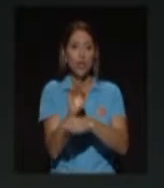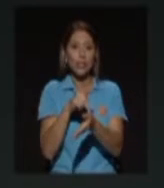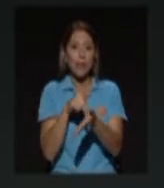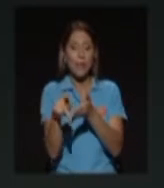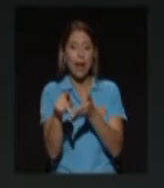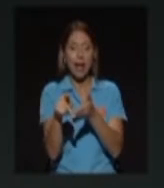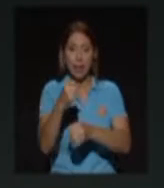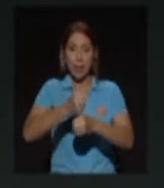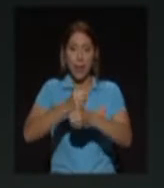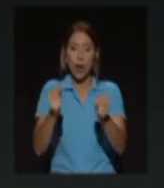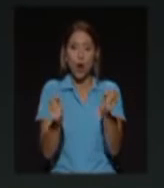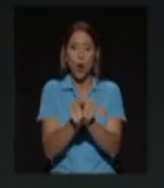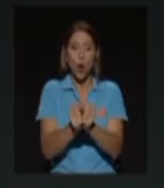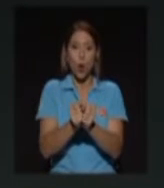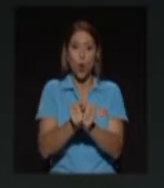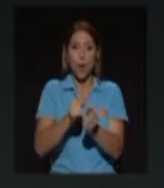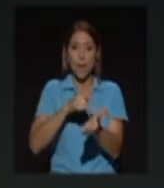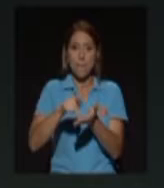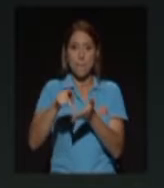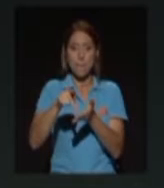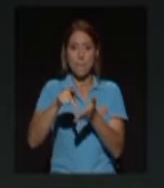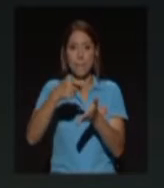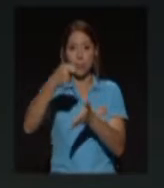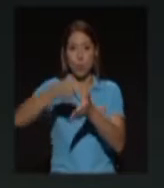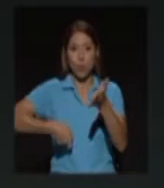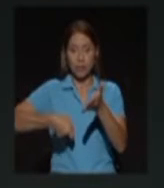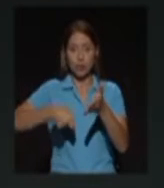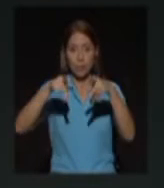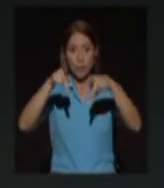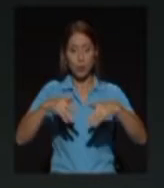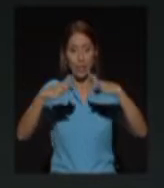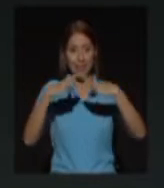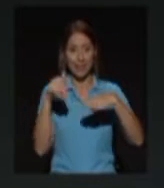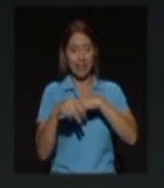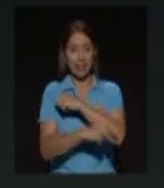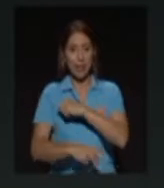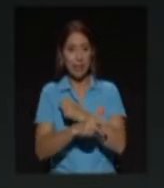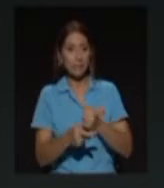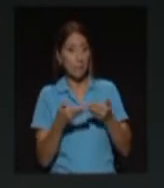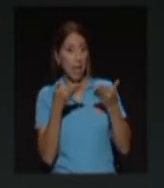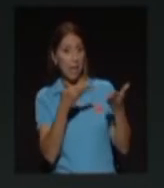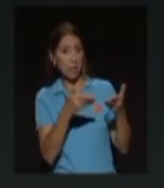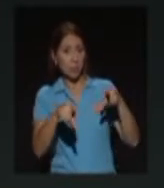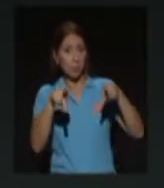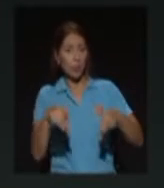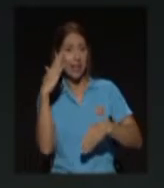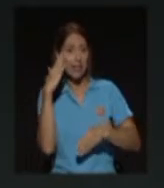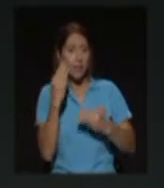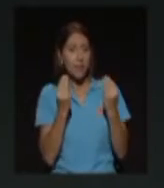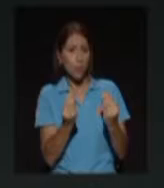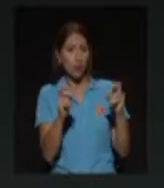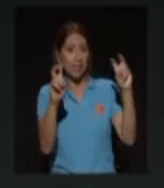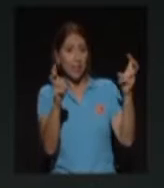que tributan los habitantes de este país, y tenemos aquí alguien que sabe mucho de ese